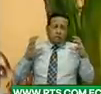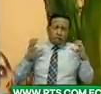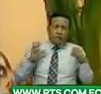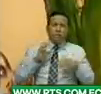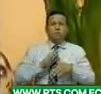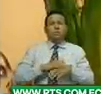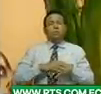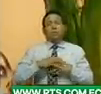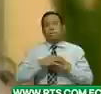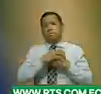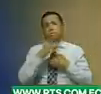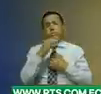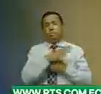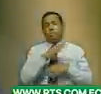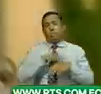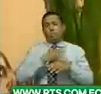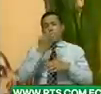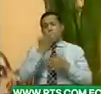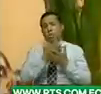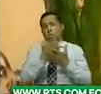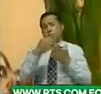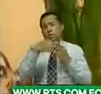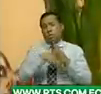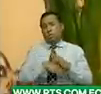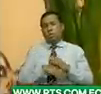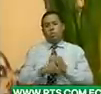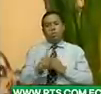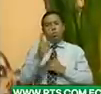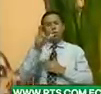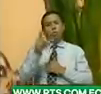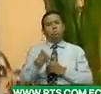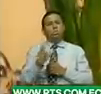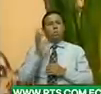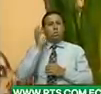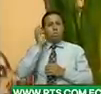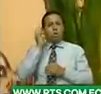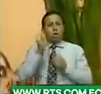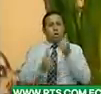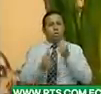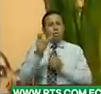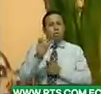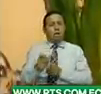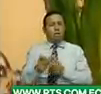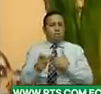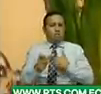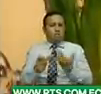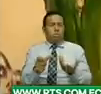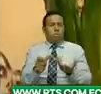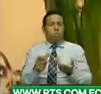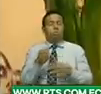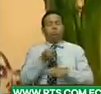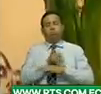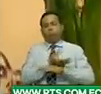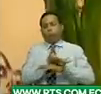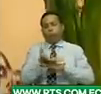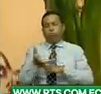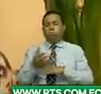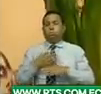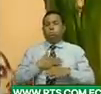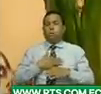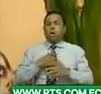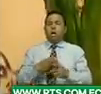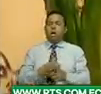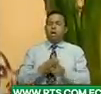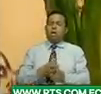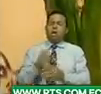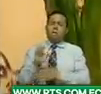pandemia y por la crisis económica. Como la única candidata mujer en esa papeleta, vamos a declarar en emergencia el sistema de protección